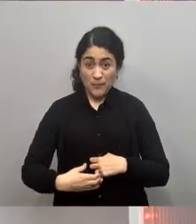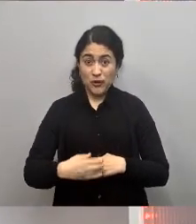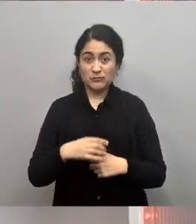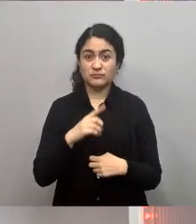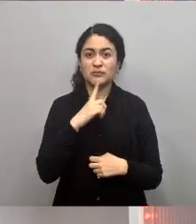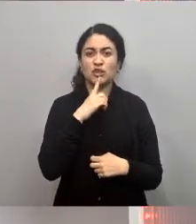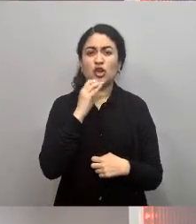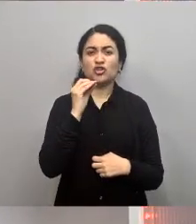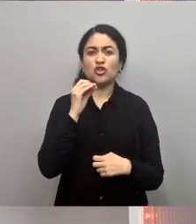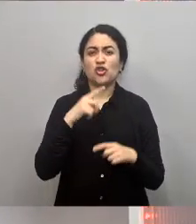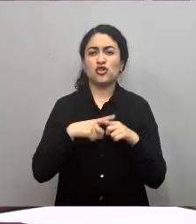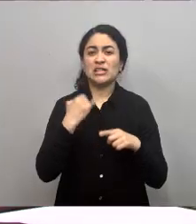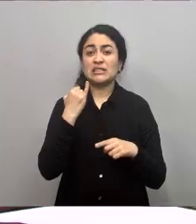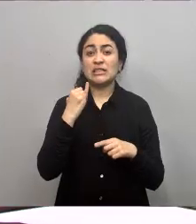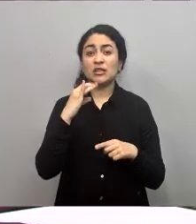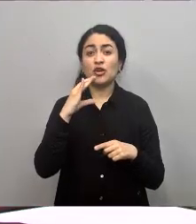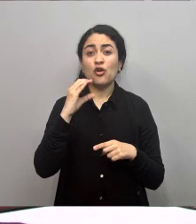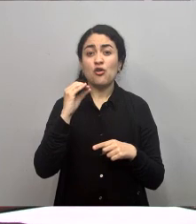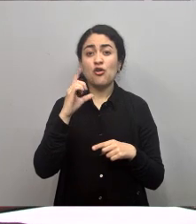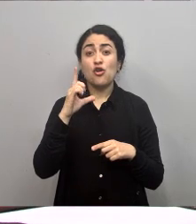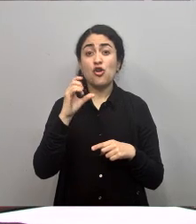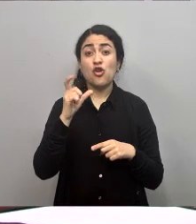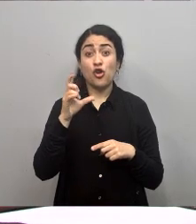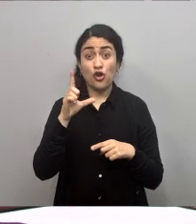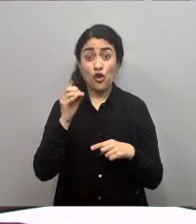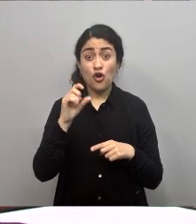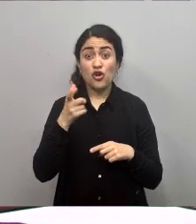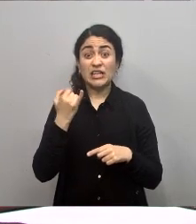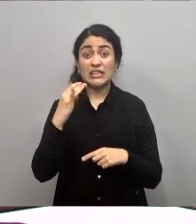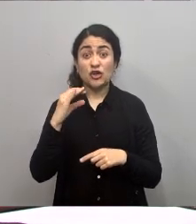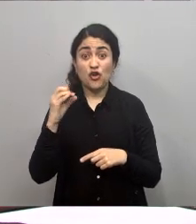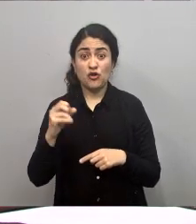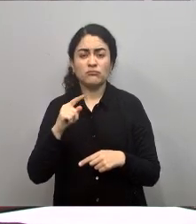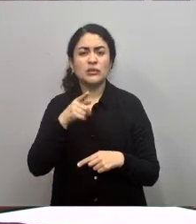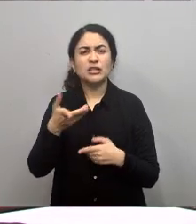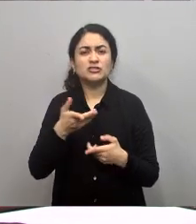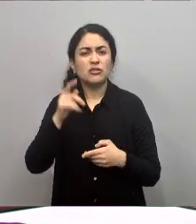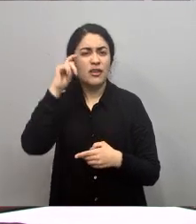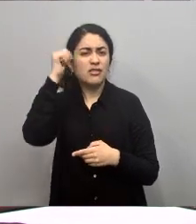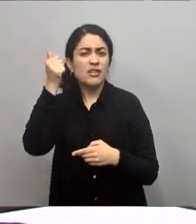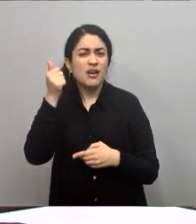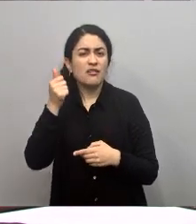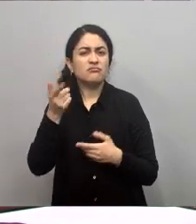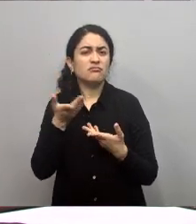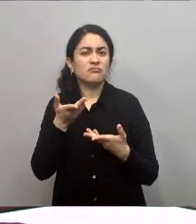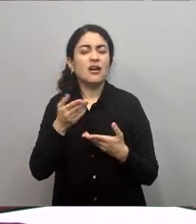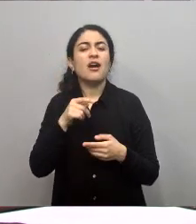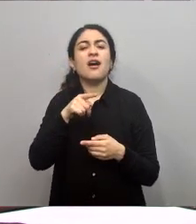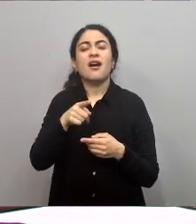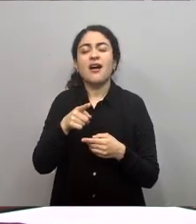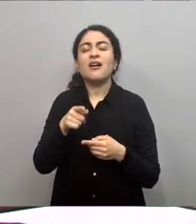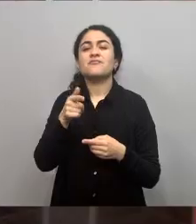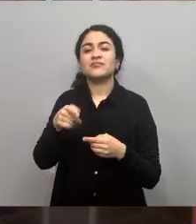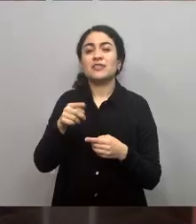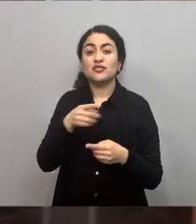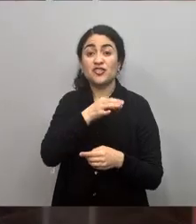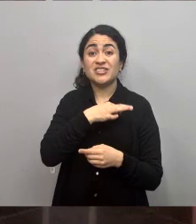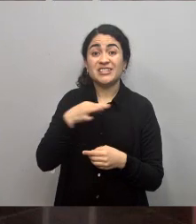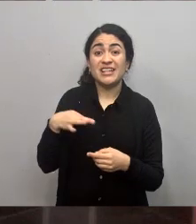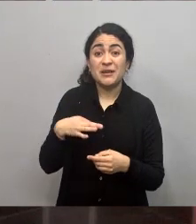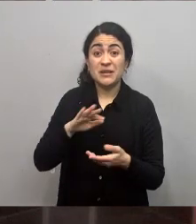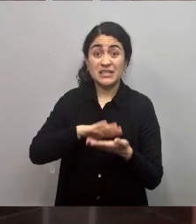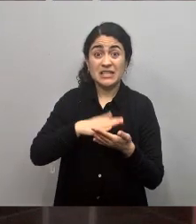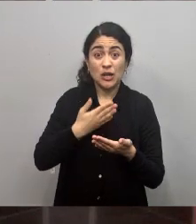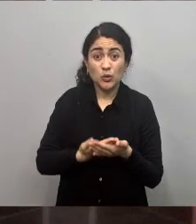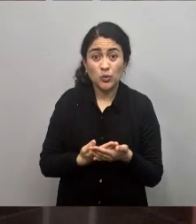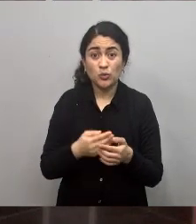es esa iniciativa? Cuéntame. Esta iniciativa nace precisamente de un trabajo que hemos realizado con el Ceremi de Salud, con